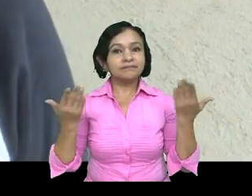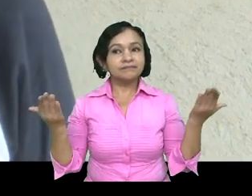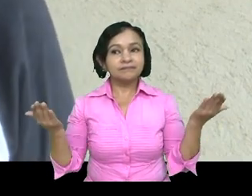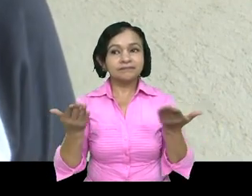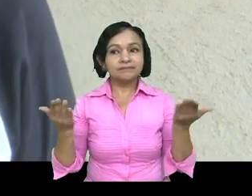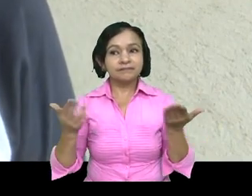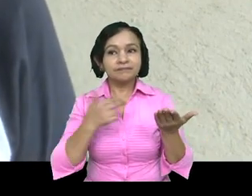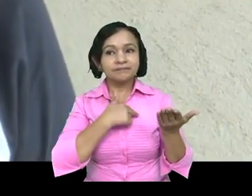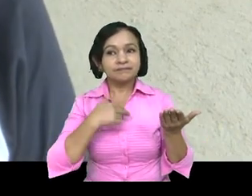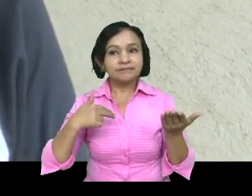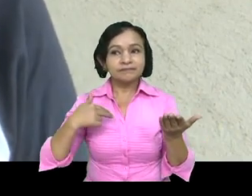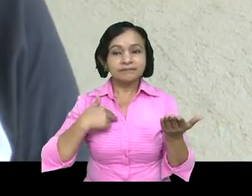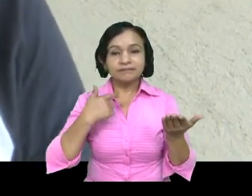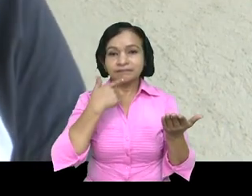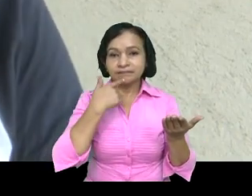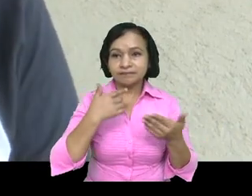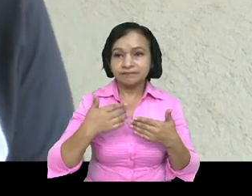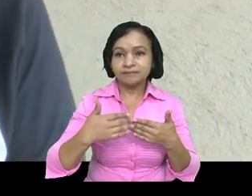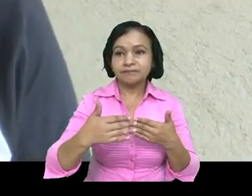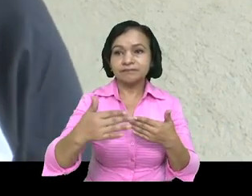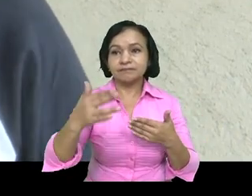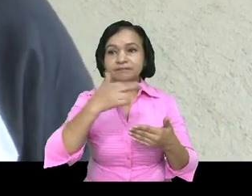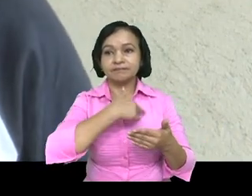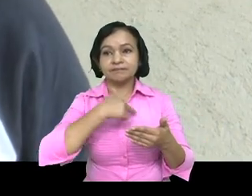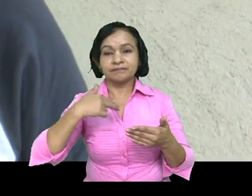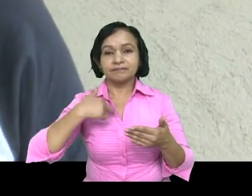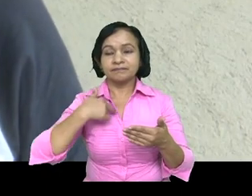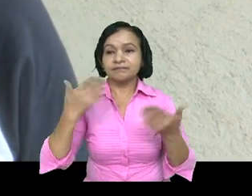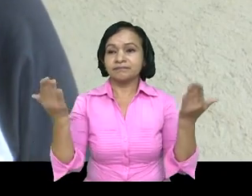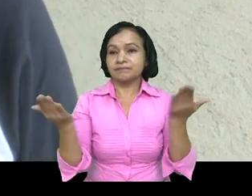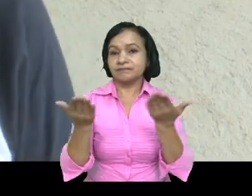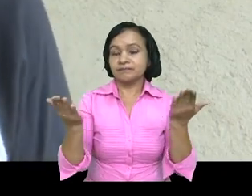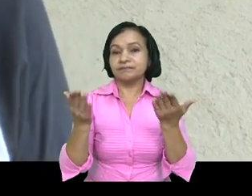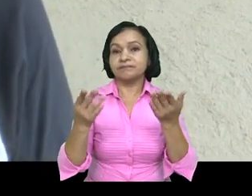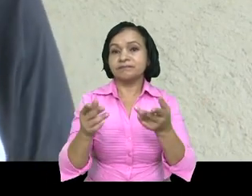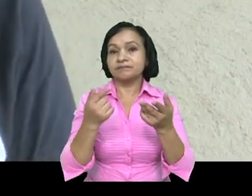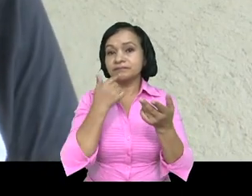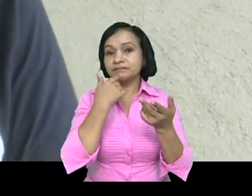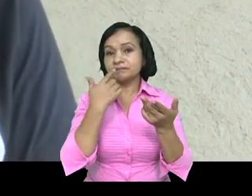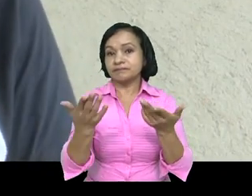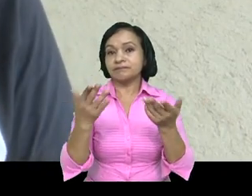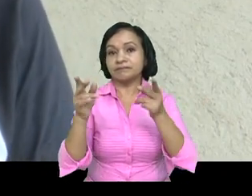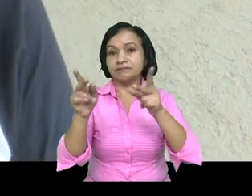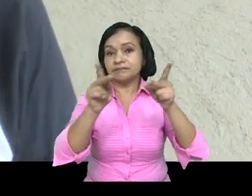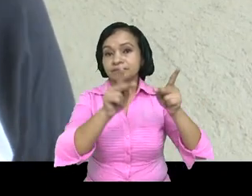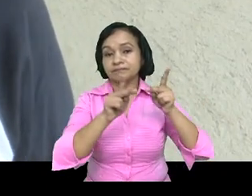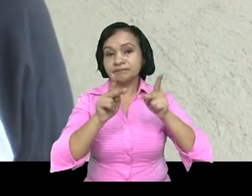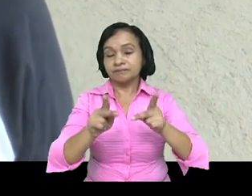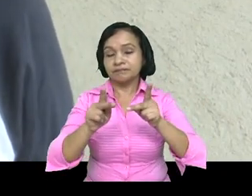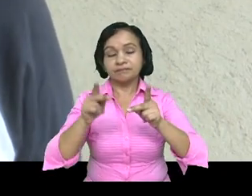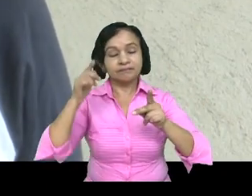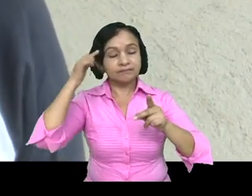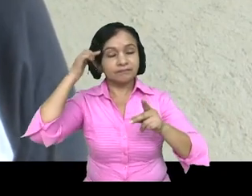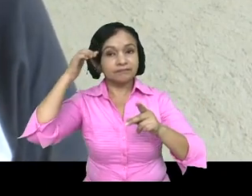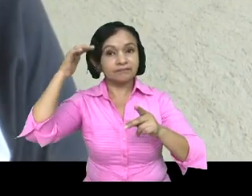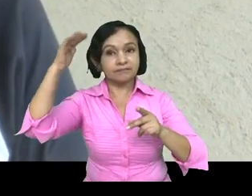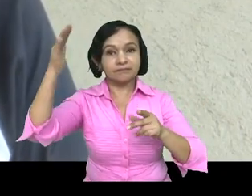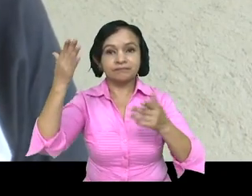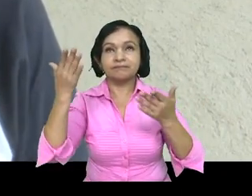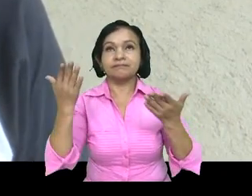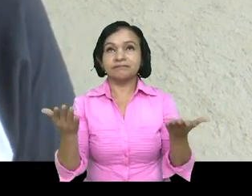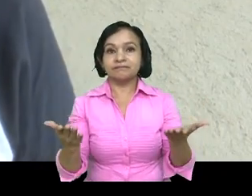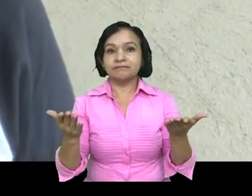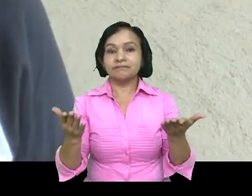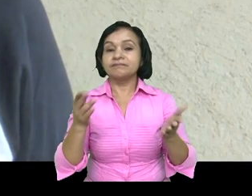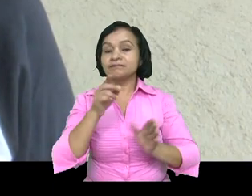agua. Porque todo, y aquí todo el mundo se siente tranquilo y alegre, porque yo le voy a decir que esto es un sueño que